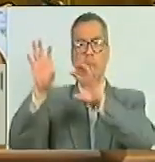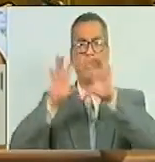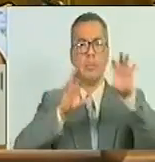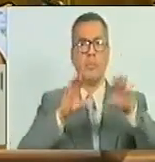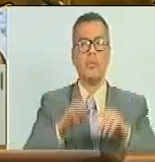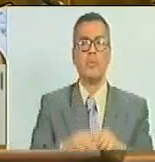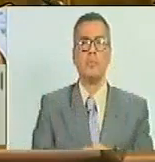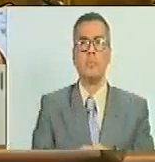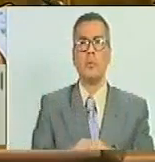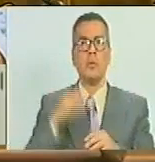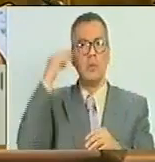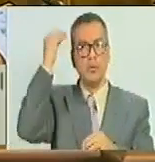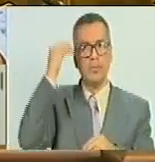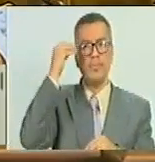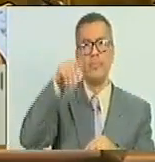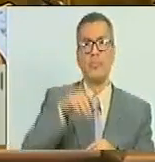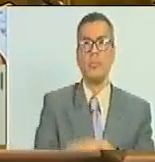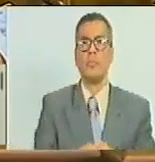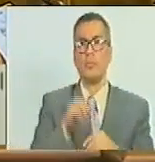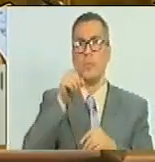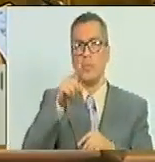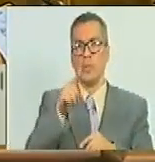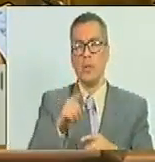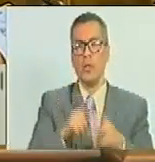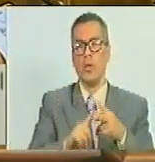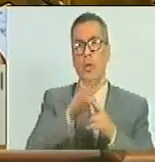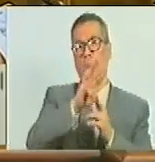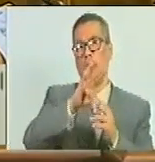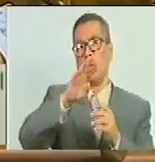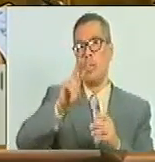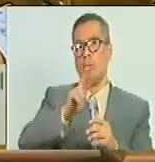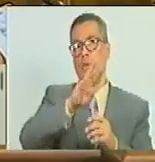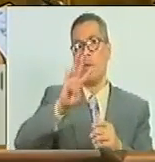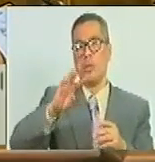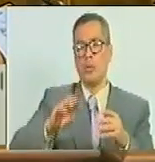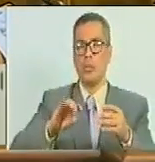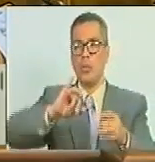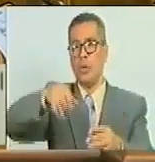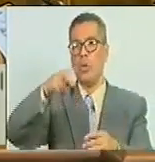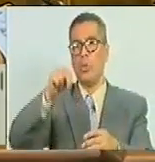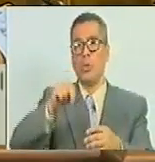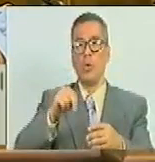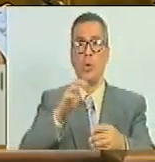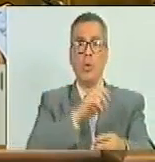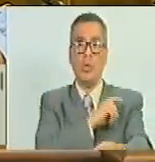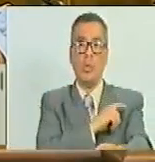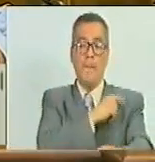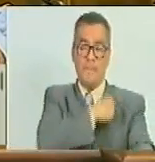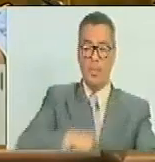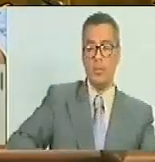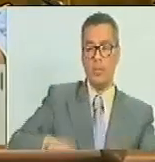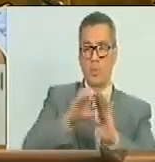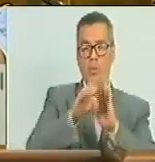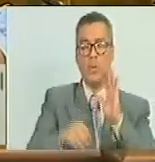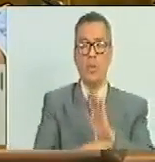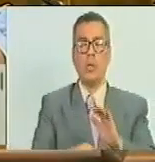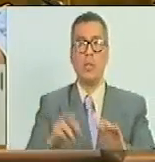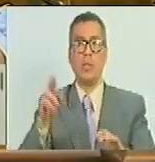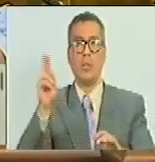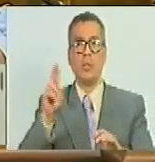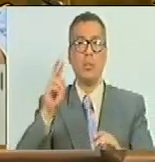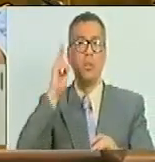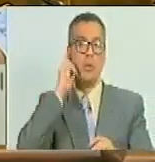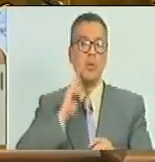naciones. Considerando que este 4 de junio, el presidente constitucional de la República Bolivariana de Venezuela, Nicolás